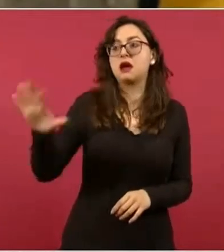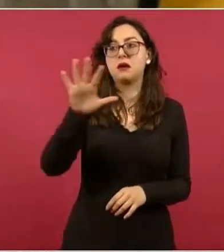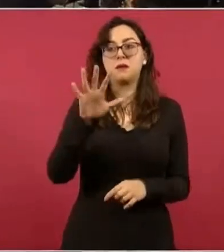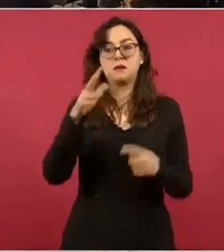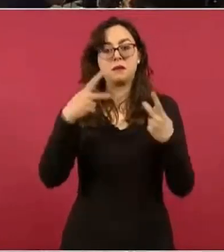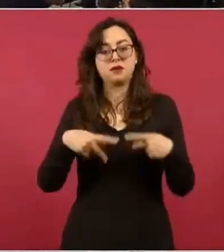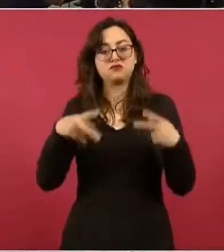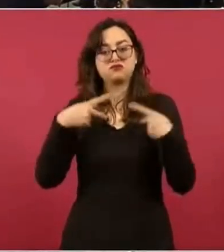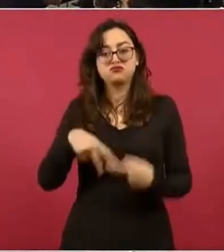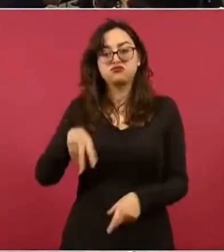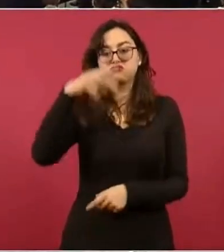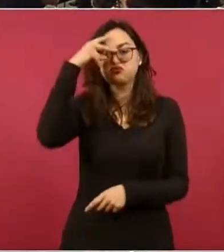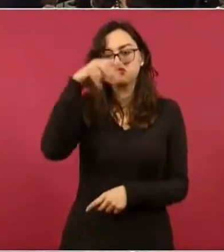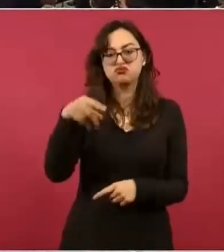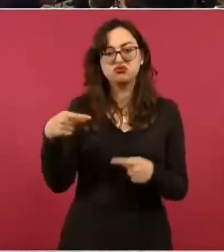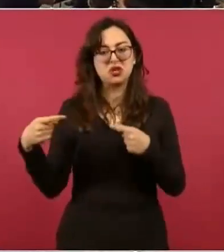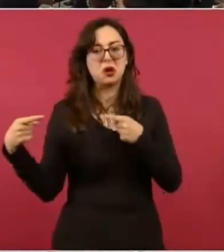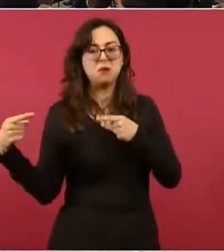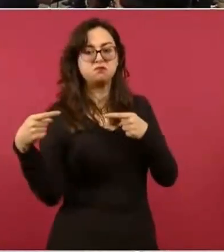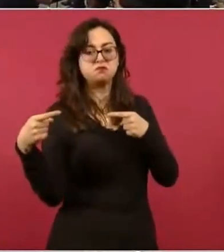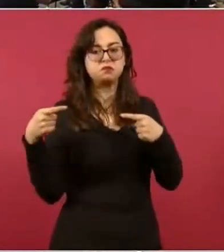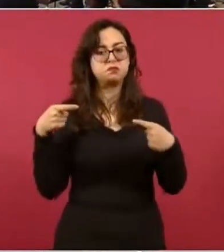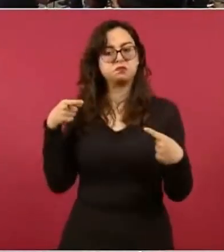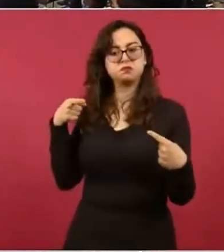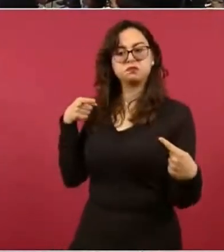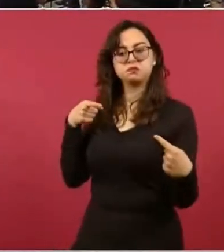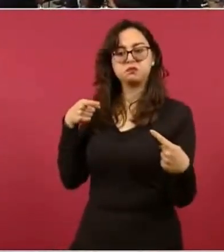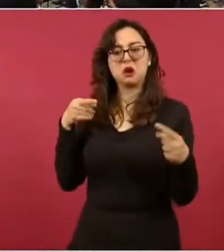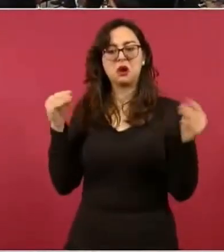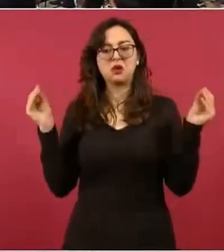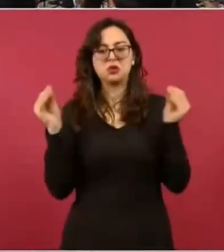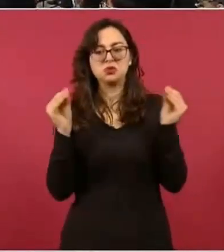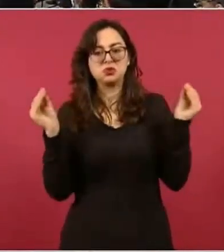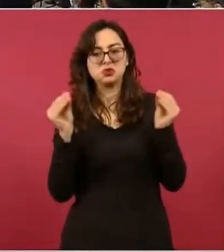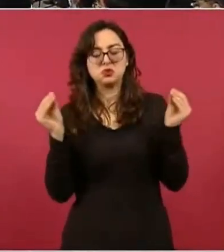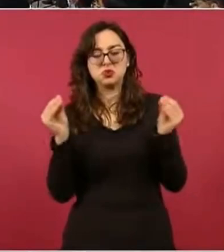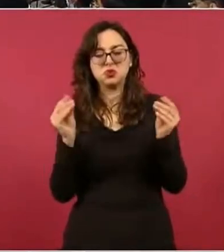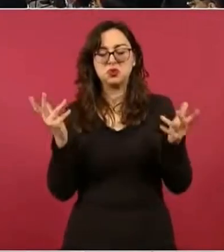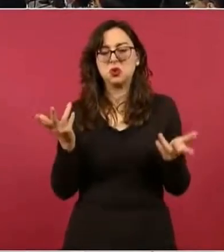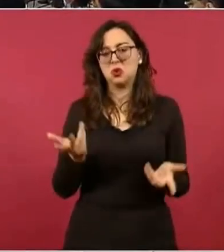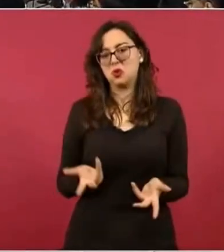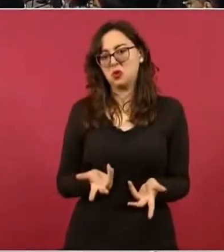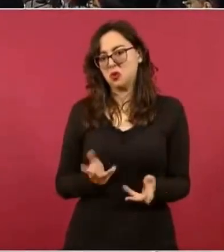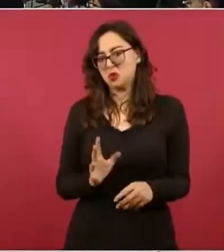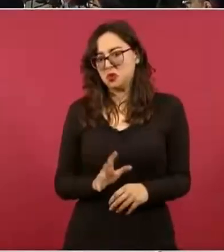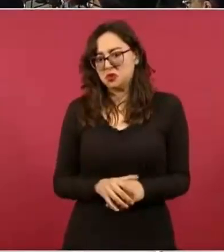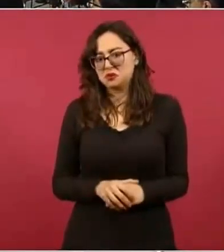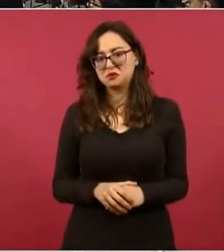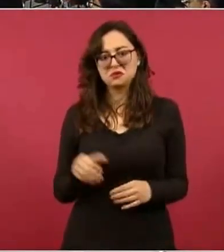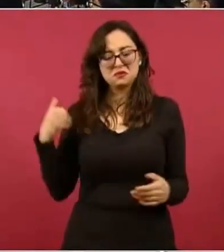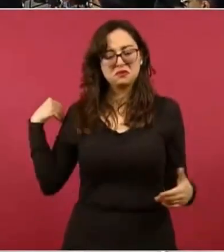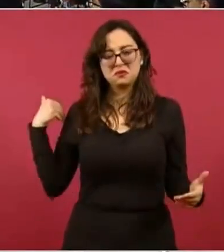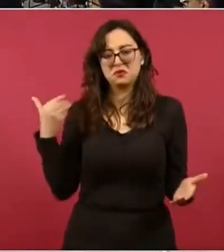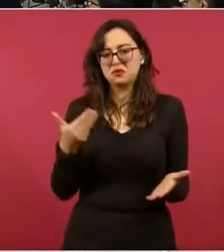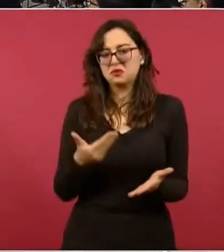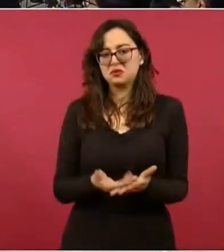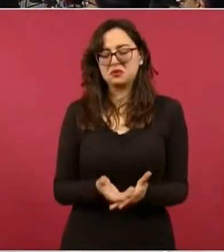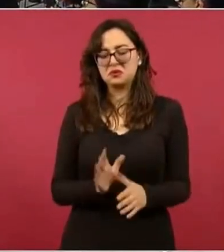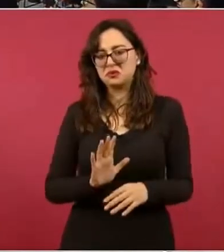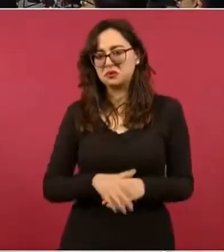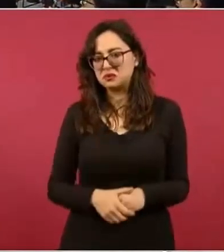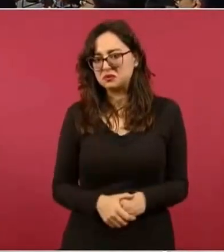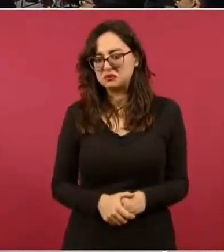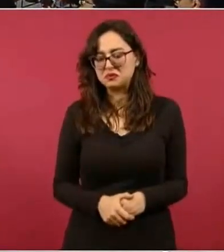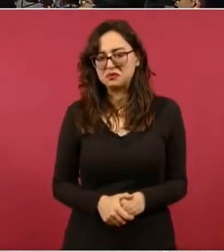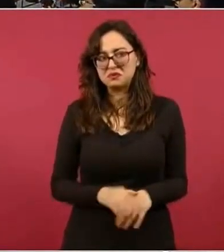No tuvieron ese contrapunteo como ha sucedido en diversos estados de la república Igualmente